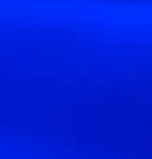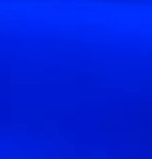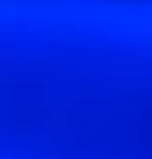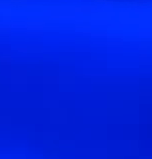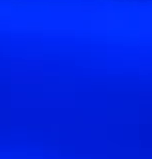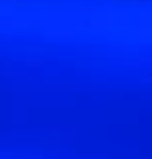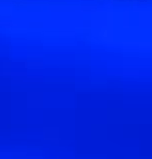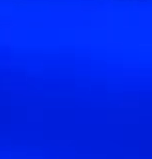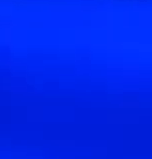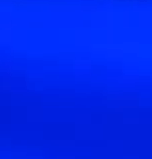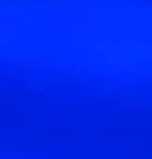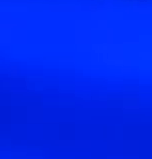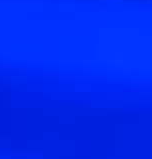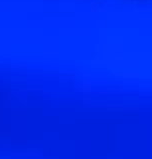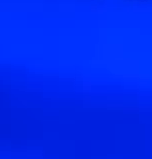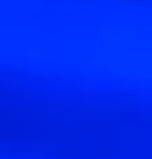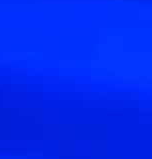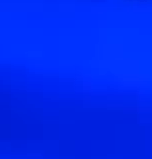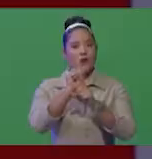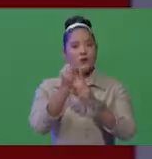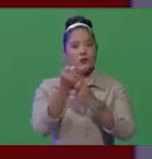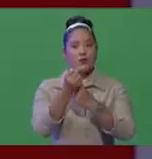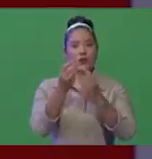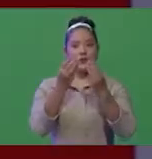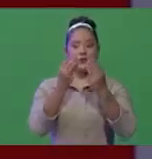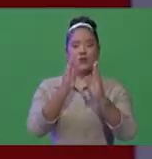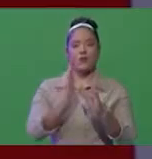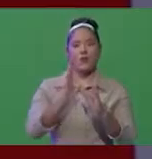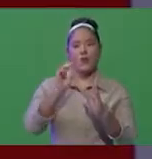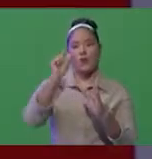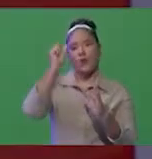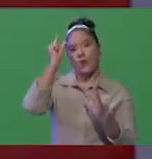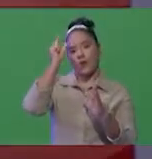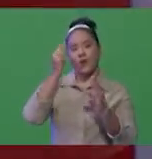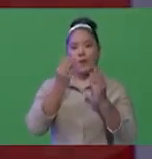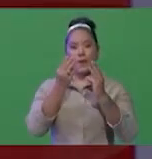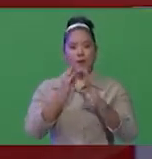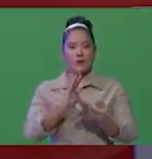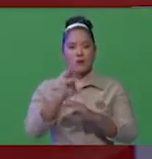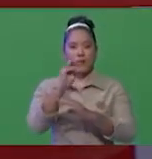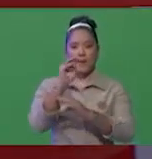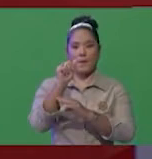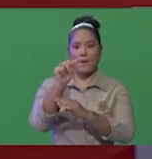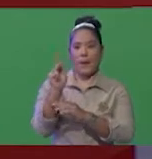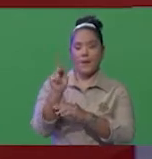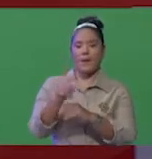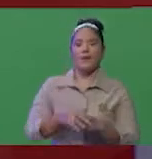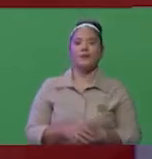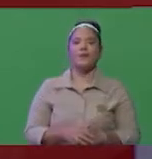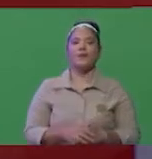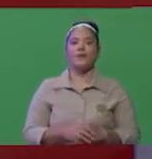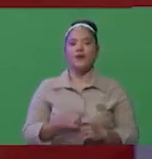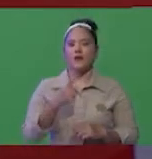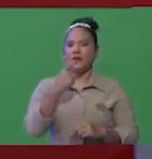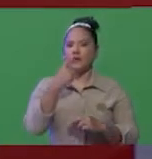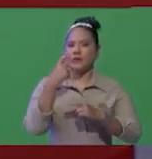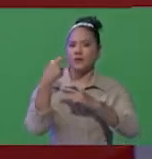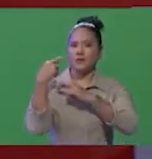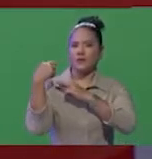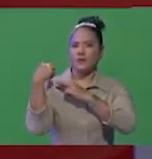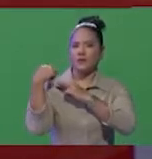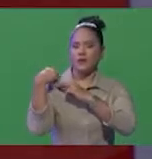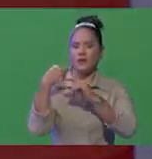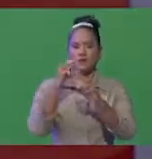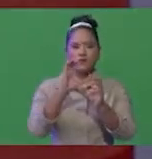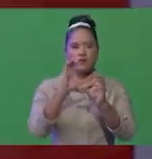la Asociación de Servidores Públicos de nuestro ministerio. En ese momento, encabezada por el